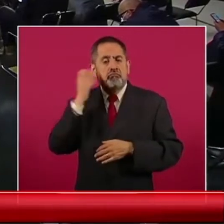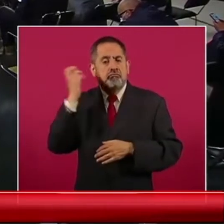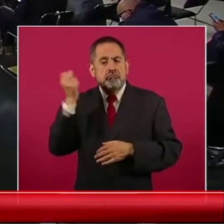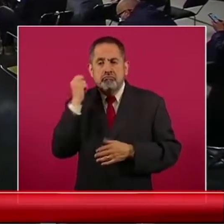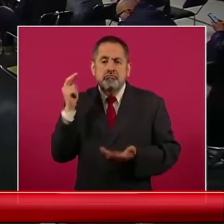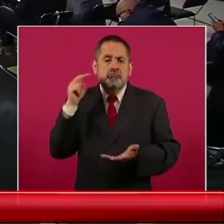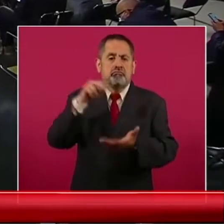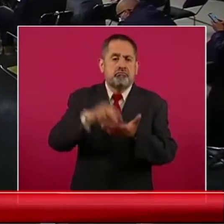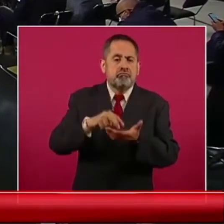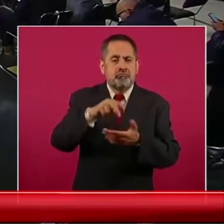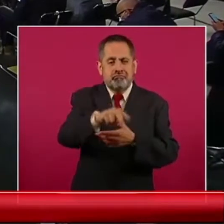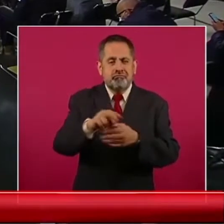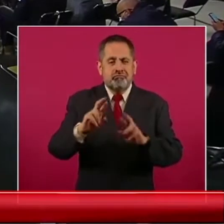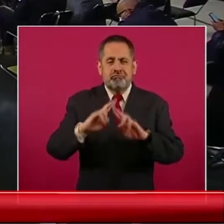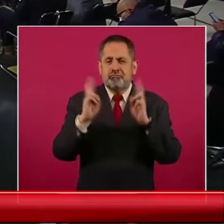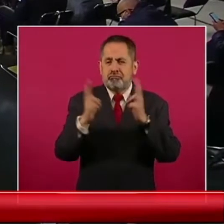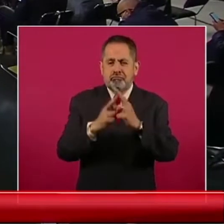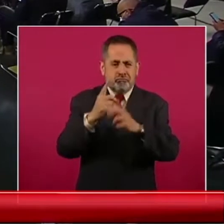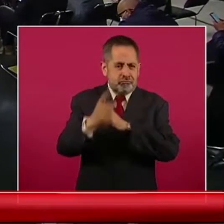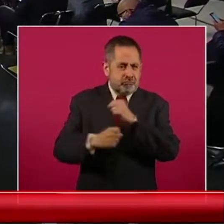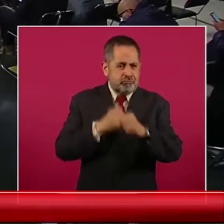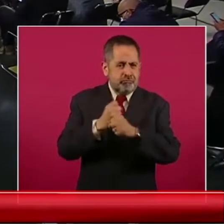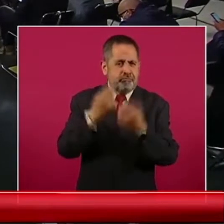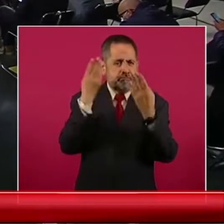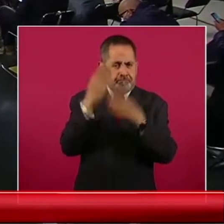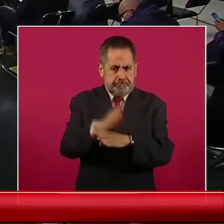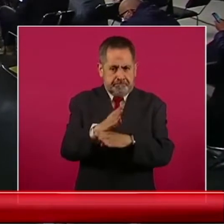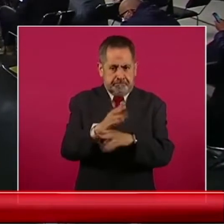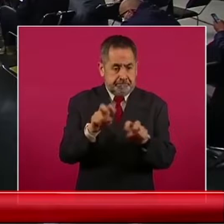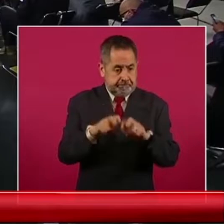Bancaria con toda claridad.